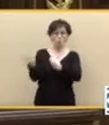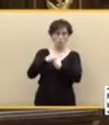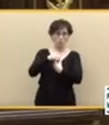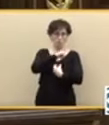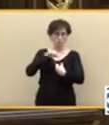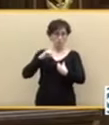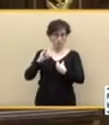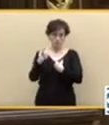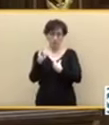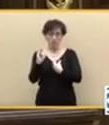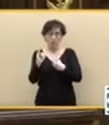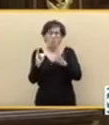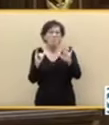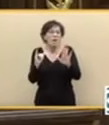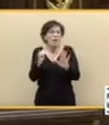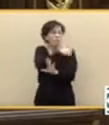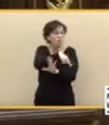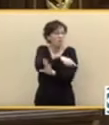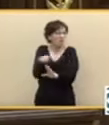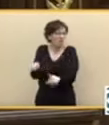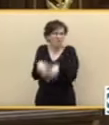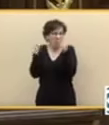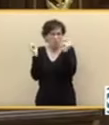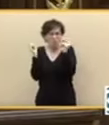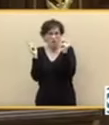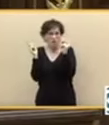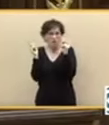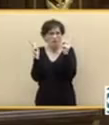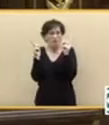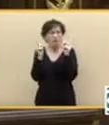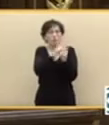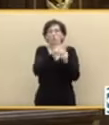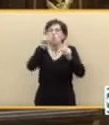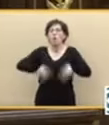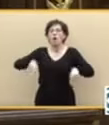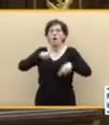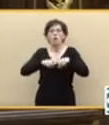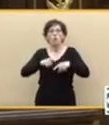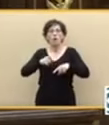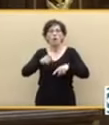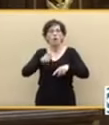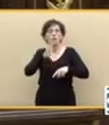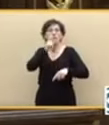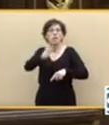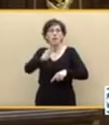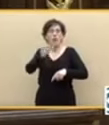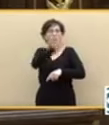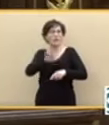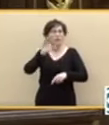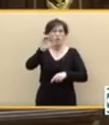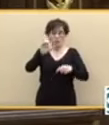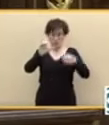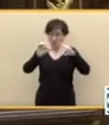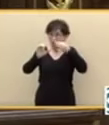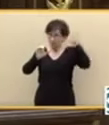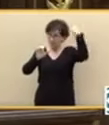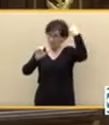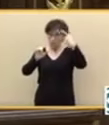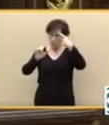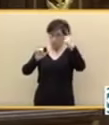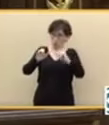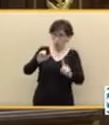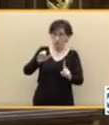que más les da, se le llena la boca con la expresión Estado de Derecho, no saben lo que es y luego dicen lo que acaba de decir esta mañana en